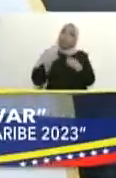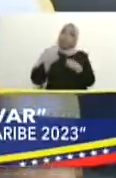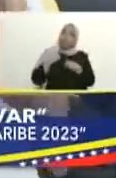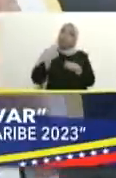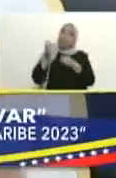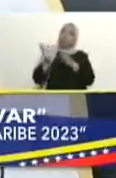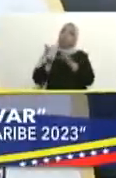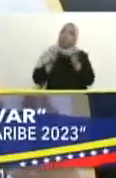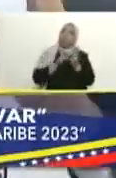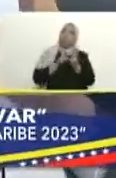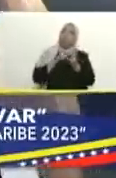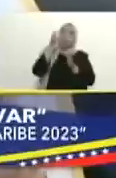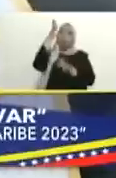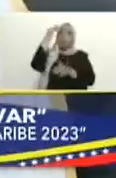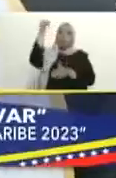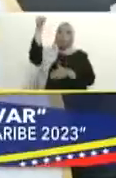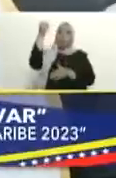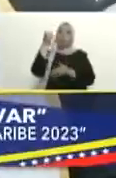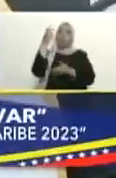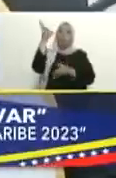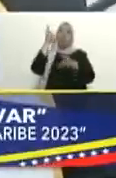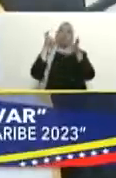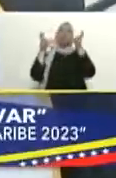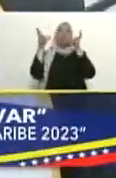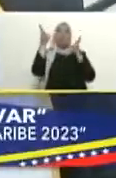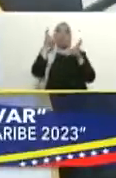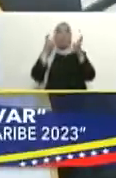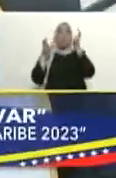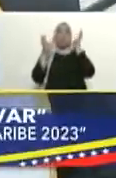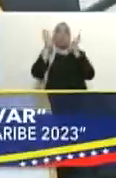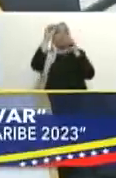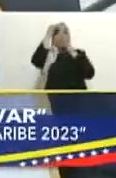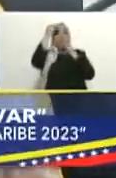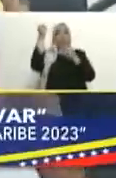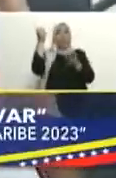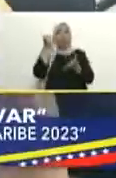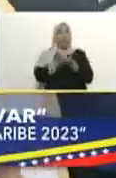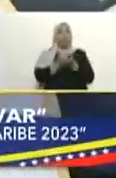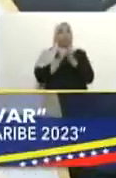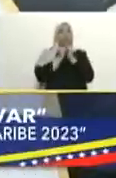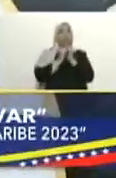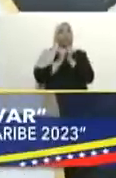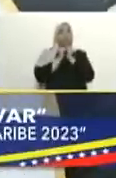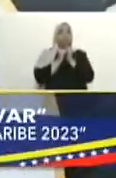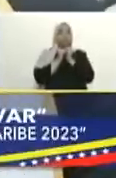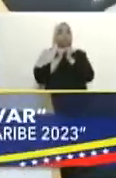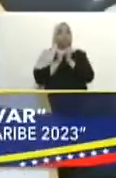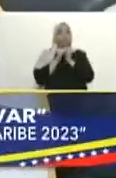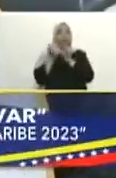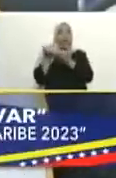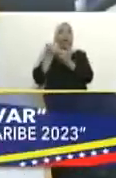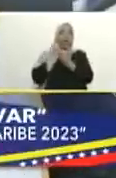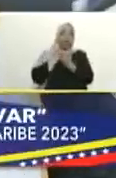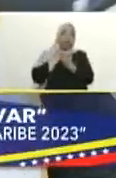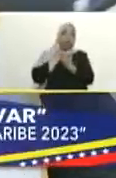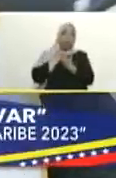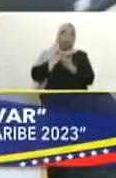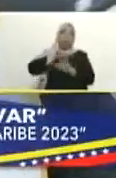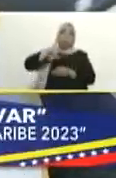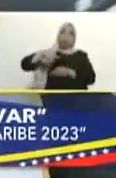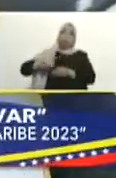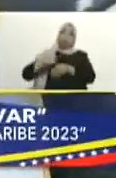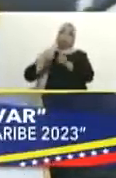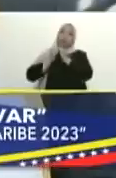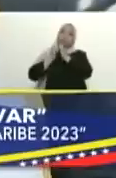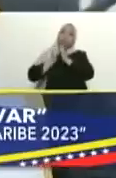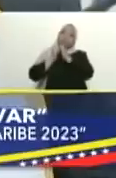Biblia que Dios le escuchó su oración, que Dios concedió su petición. Y hoy es nuestra oración